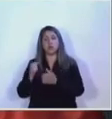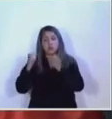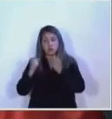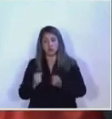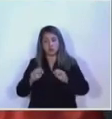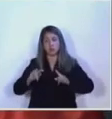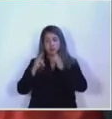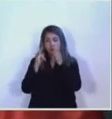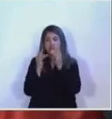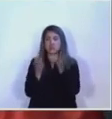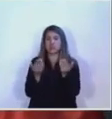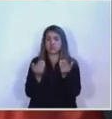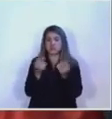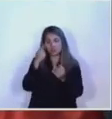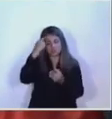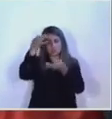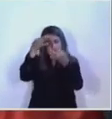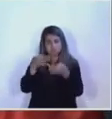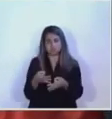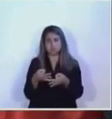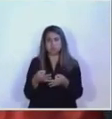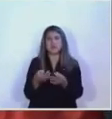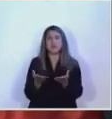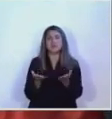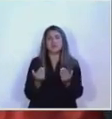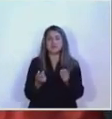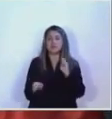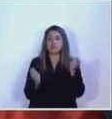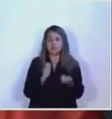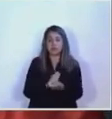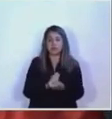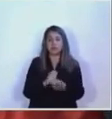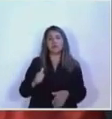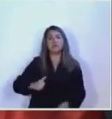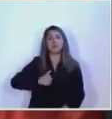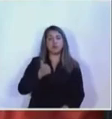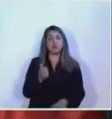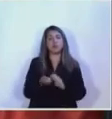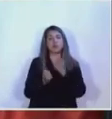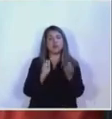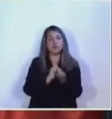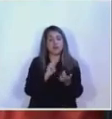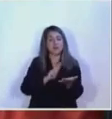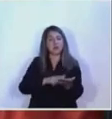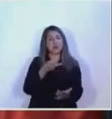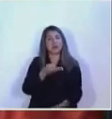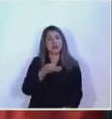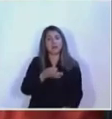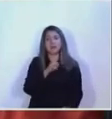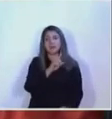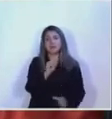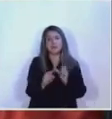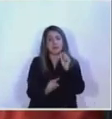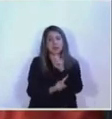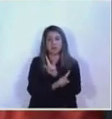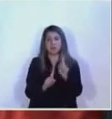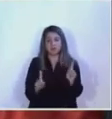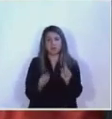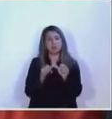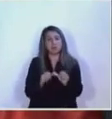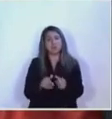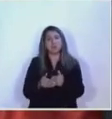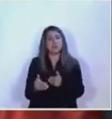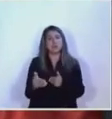construirlo. Se requiere convicción sobre la necesidad de los cambios y voluntad para transformar la realidad y no defenderla para que